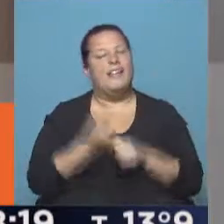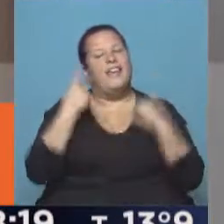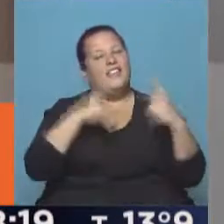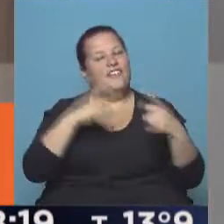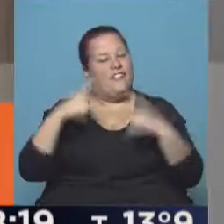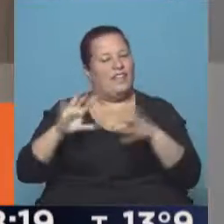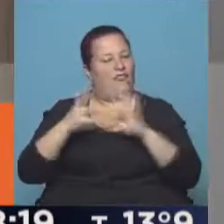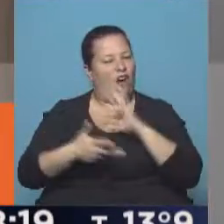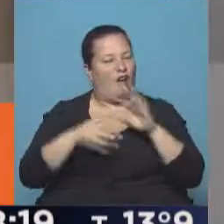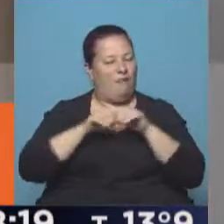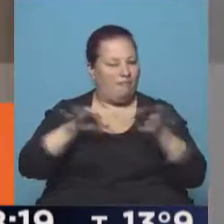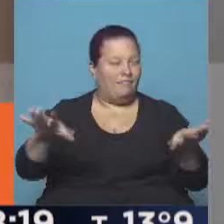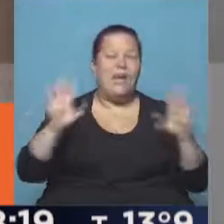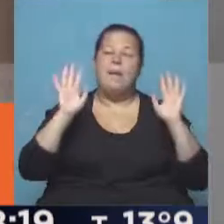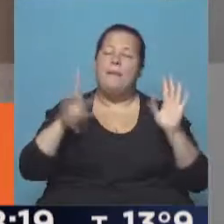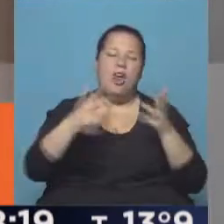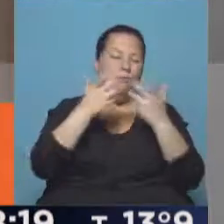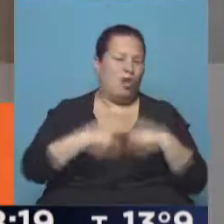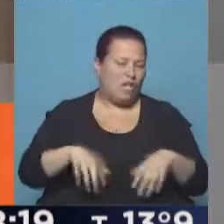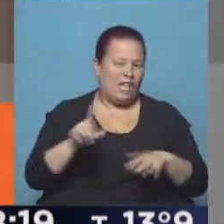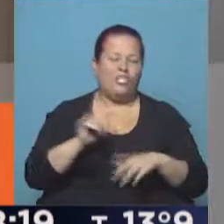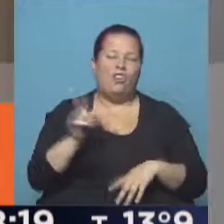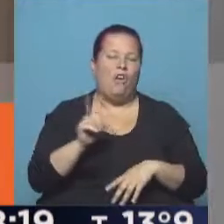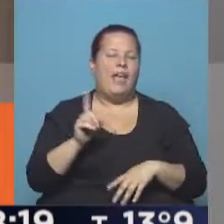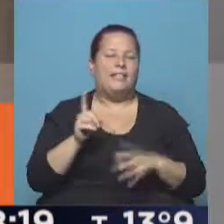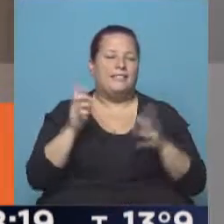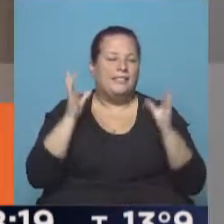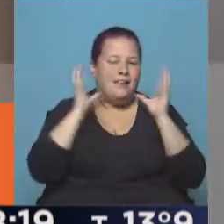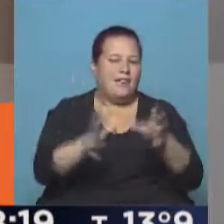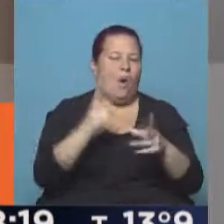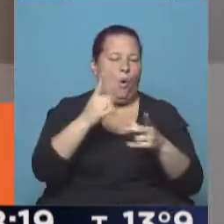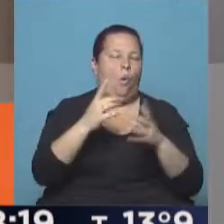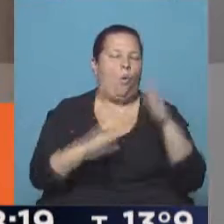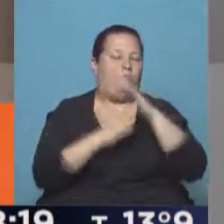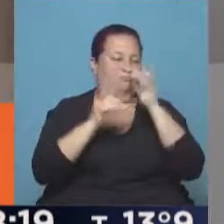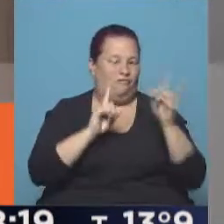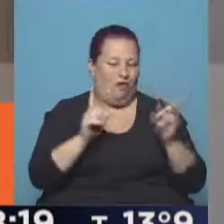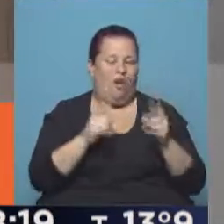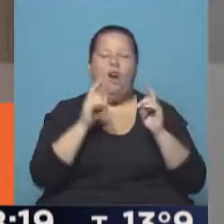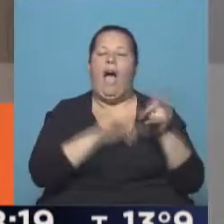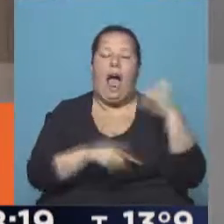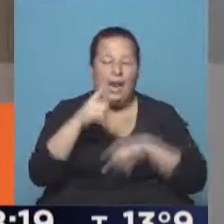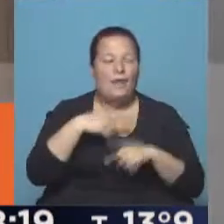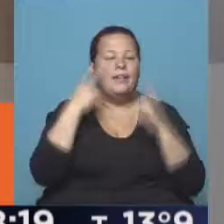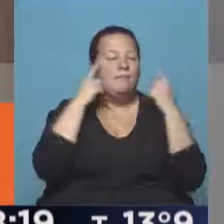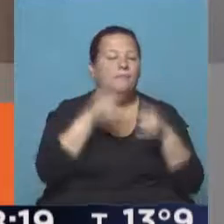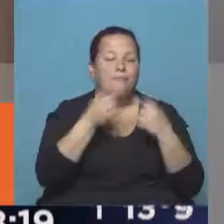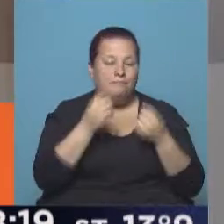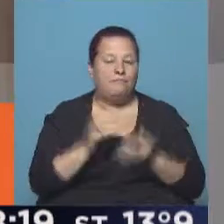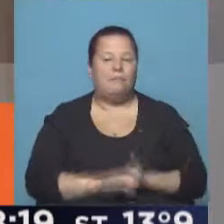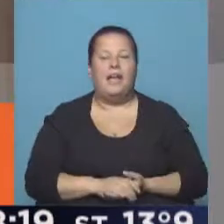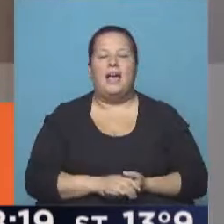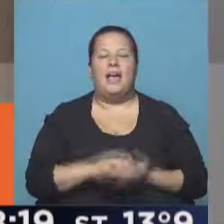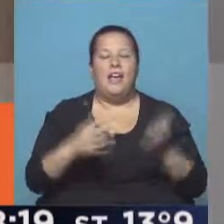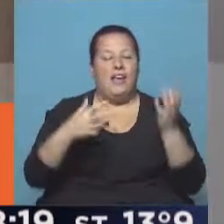distinta distribución de competencias, pero el proyecto no es, la idea no es cercenarle facultades al procurador, sino que el objetivo es que